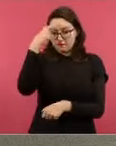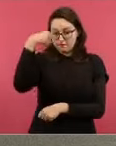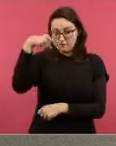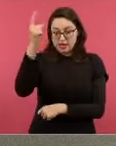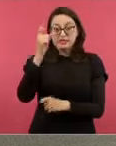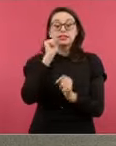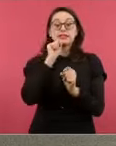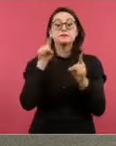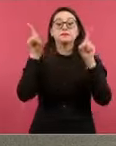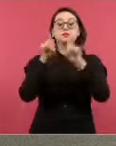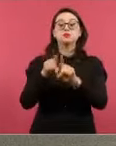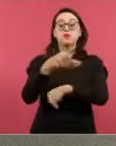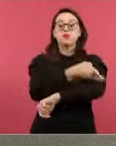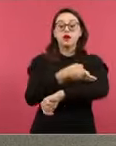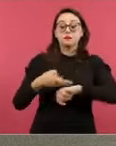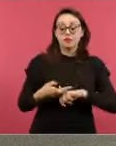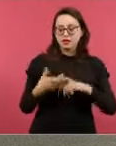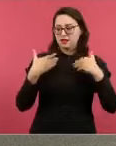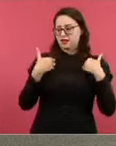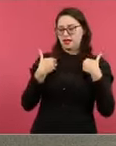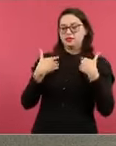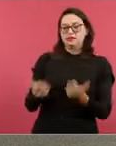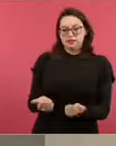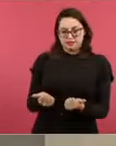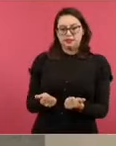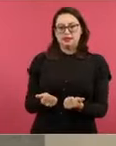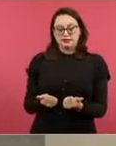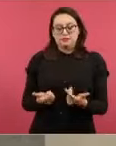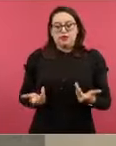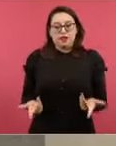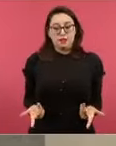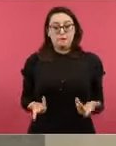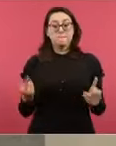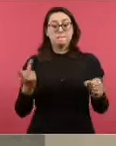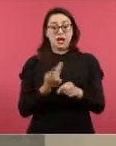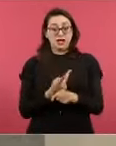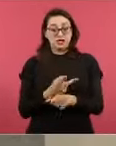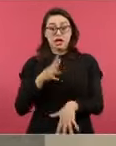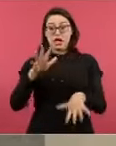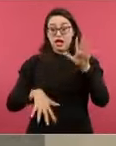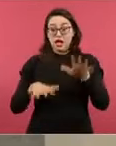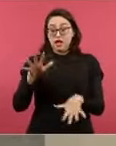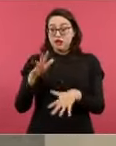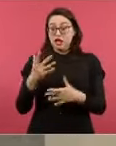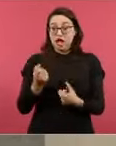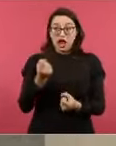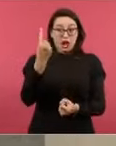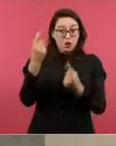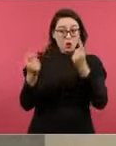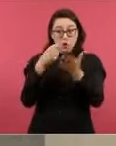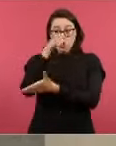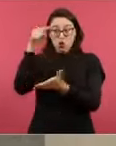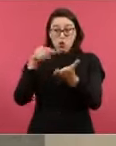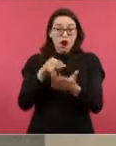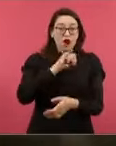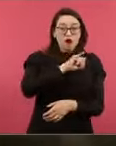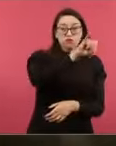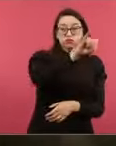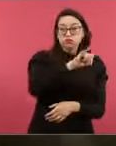biblioteca de las familias mexicanas en lugares en donde no hay a veces textos y libros que puedan